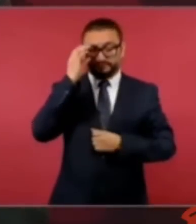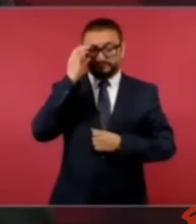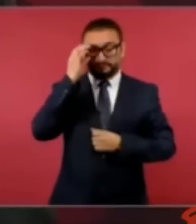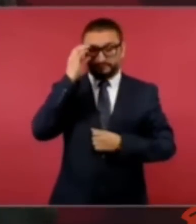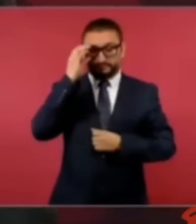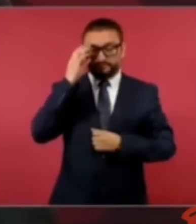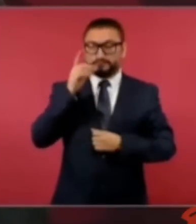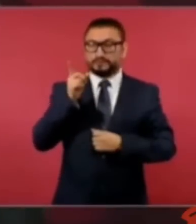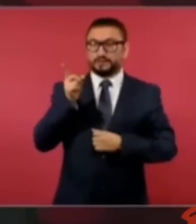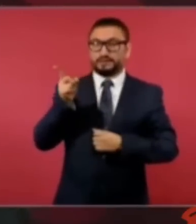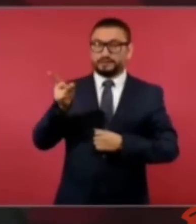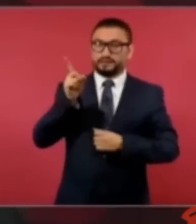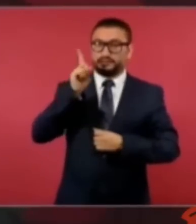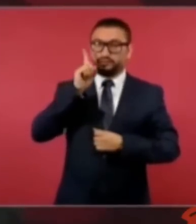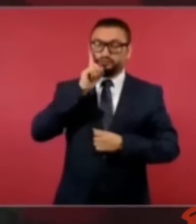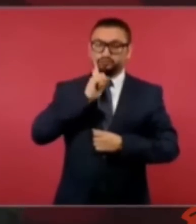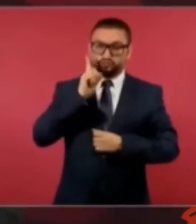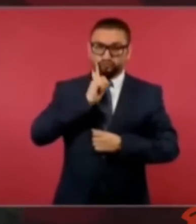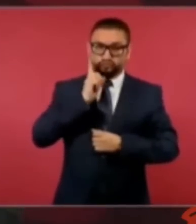tolerante